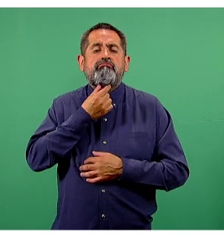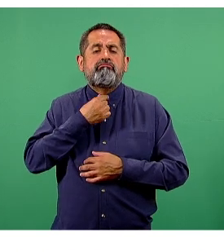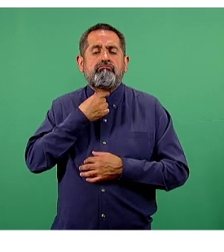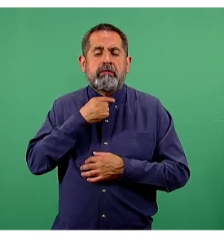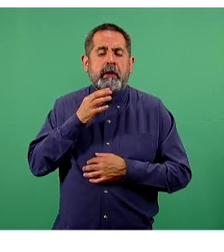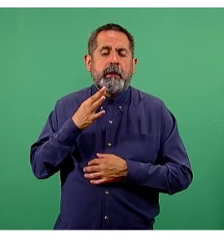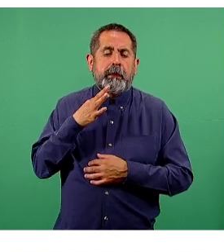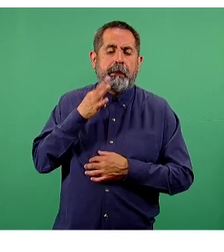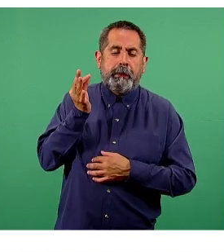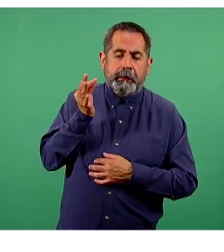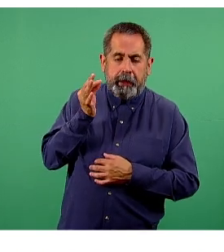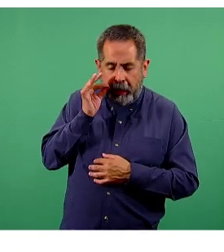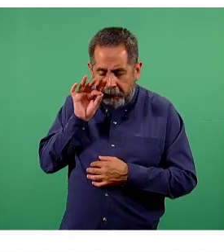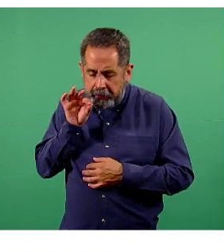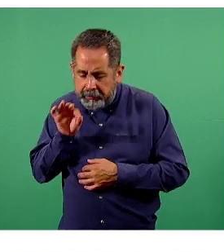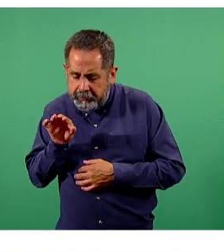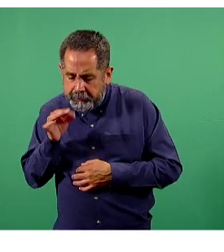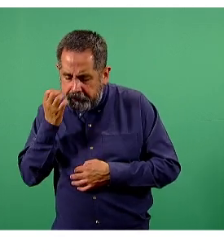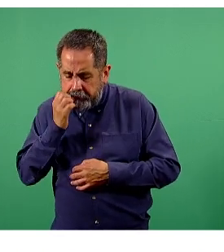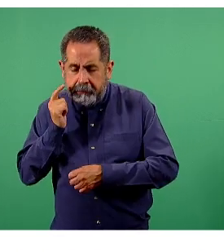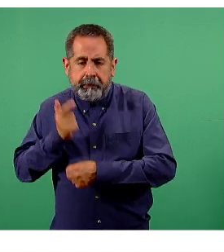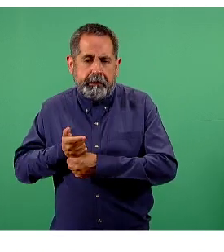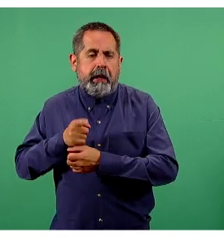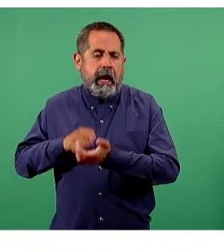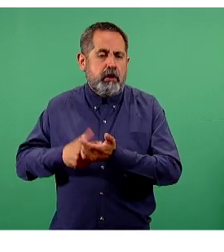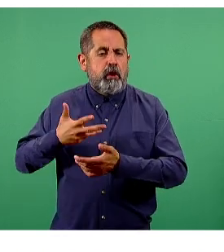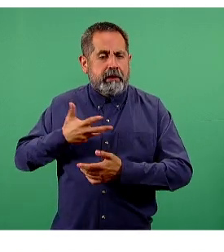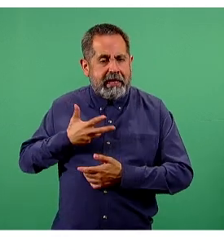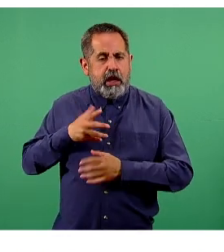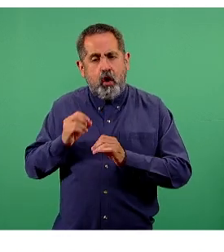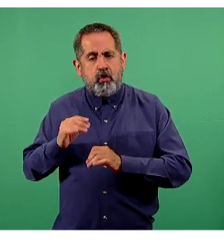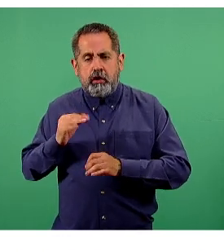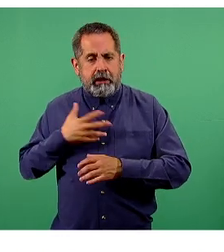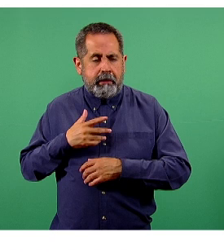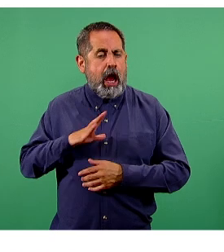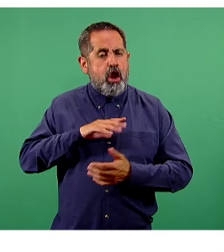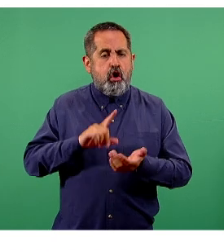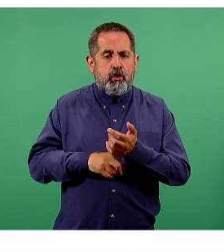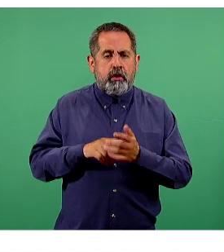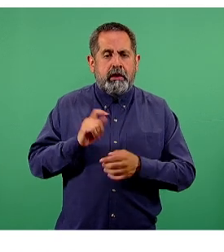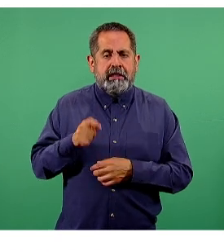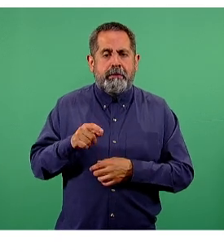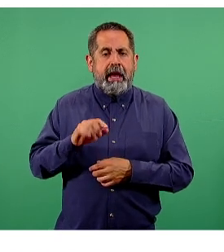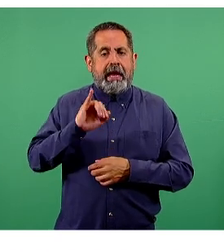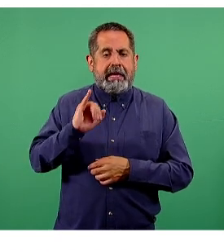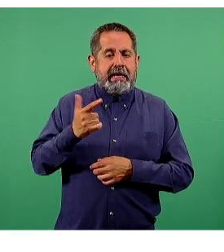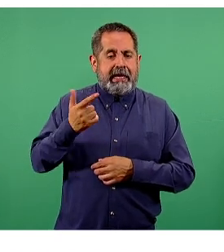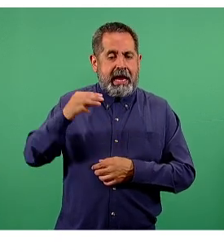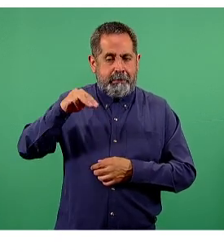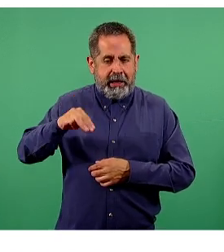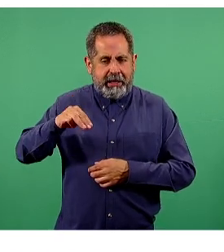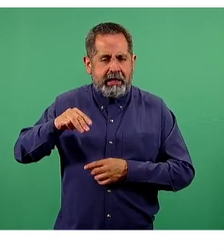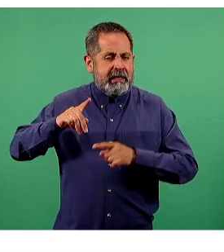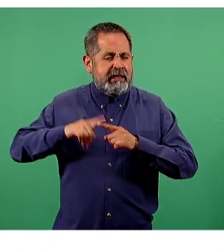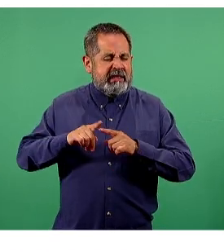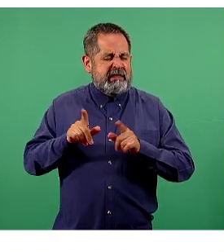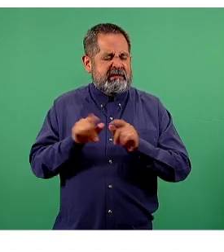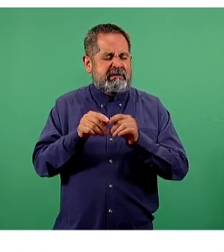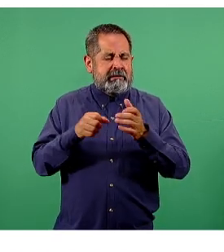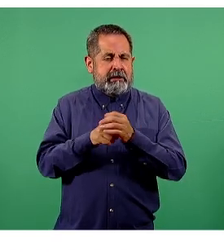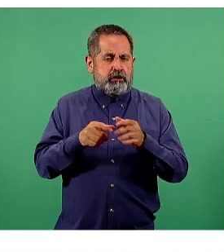respiratorio. También hay unos anticuerpos que son los IgM, que se aumentan en la etapa